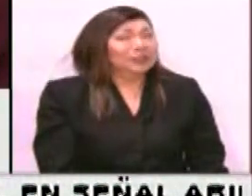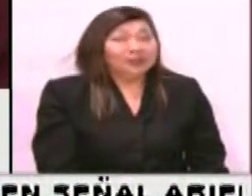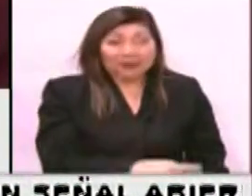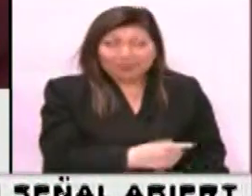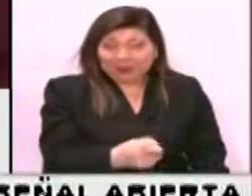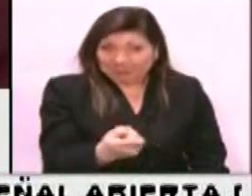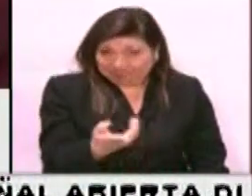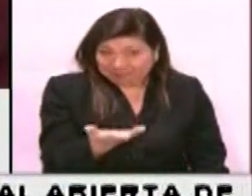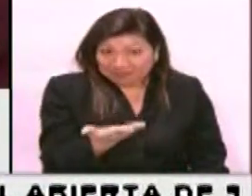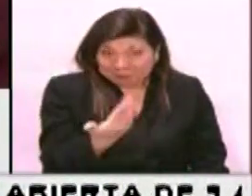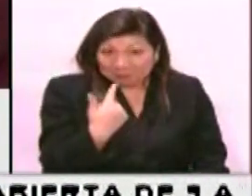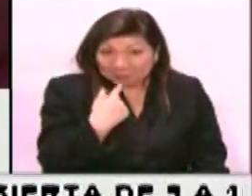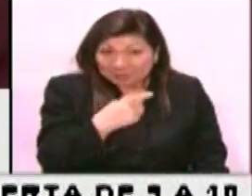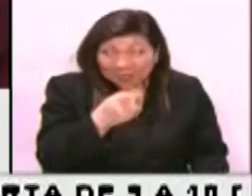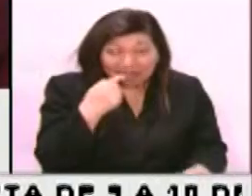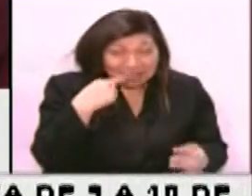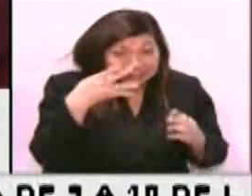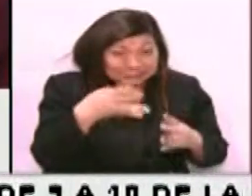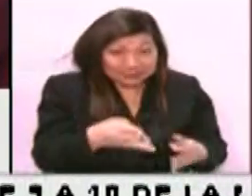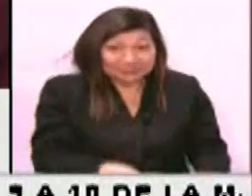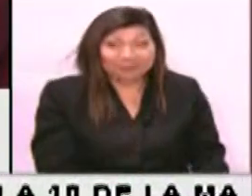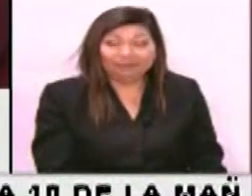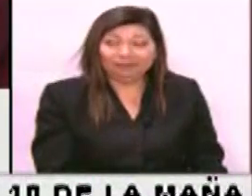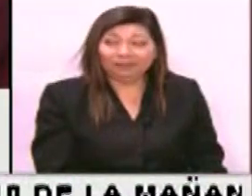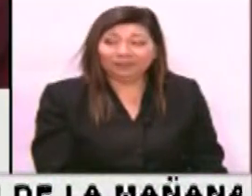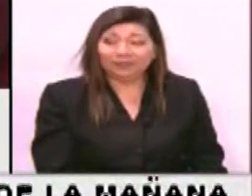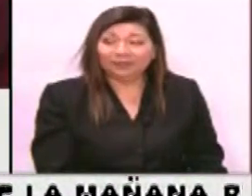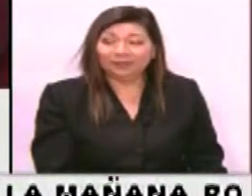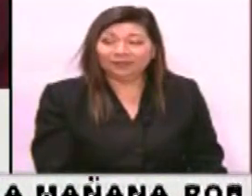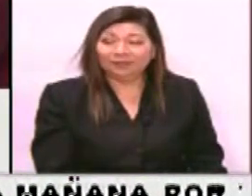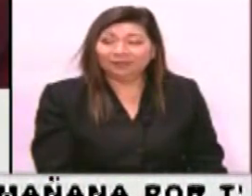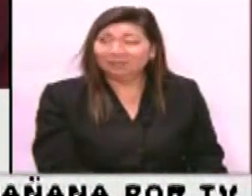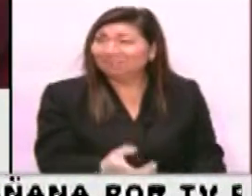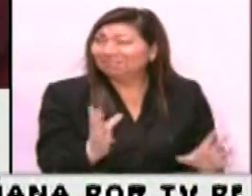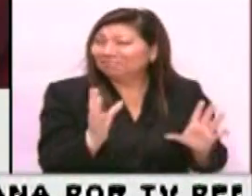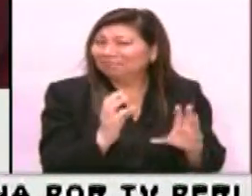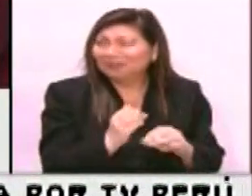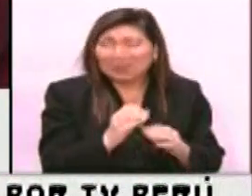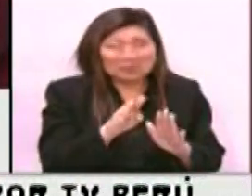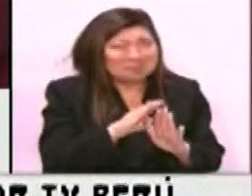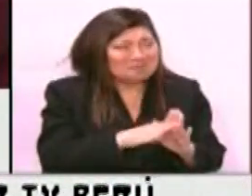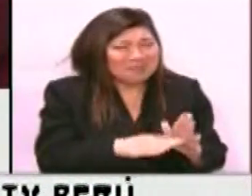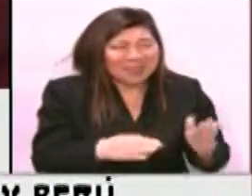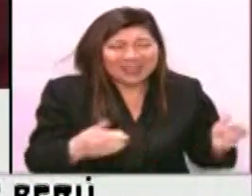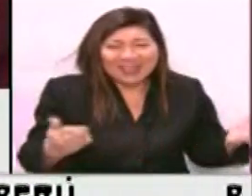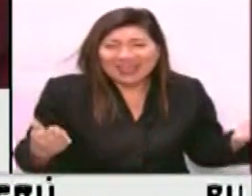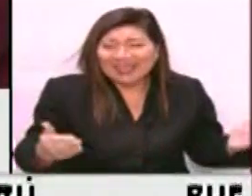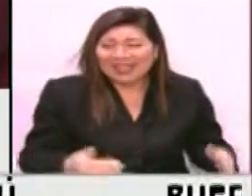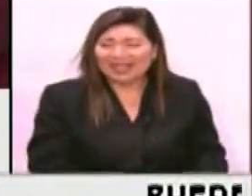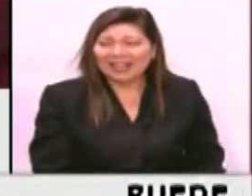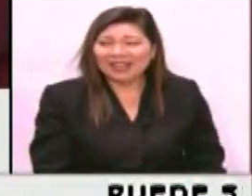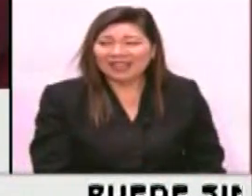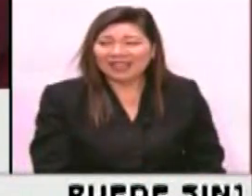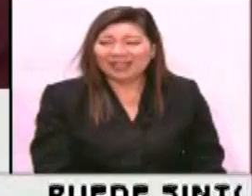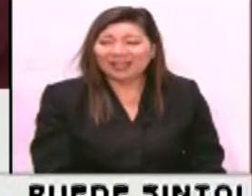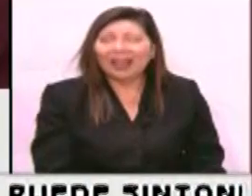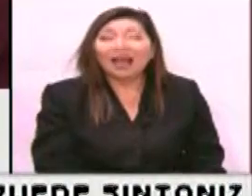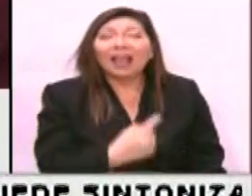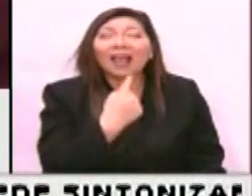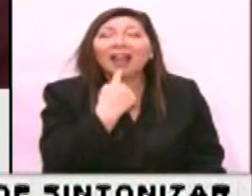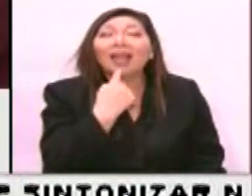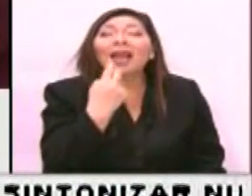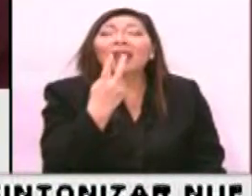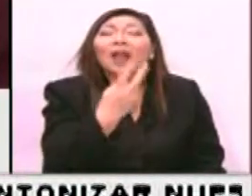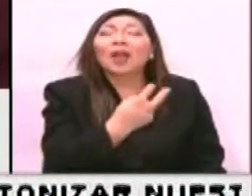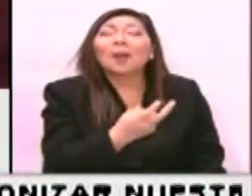¿Ustedes merecen eso por ese hecho? ¿Ese es el caso? Este es un caso mucho menor. Es una expresión